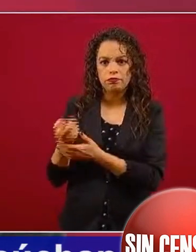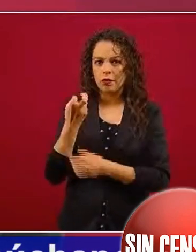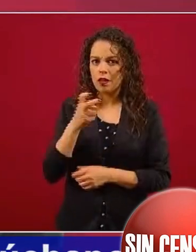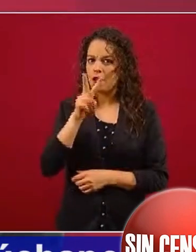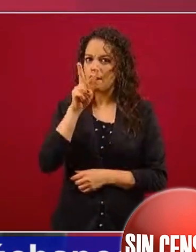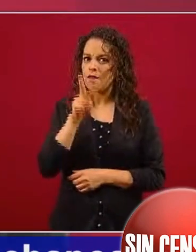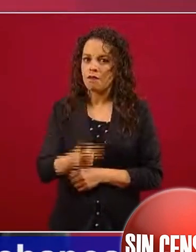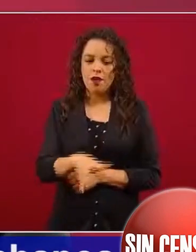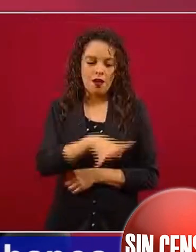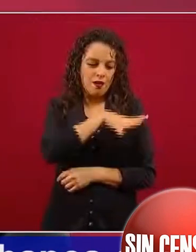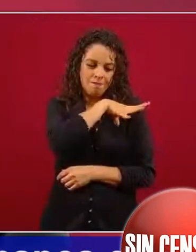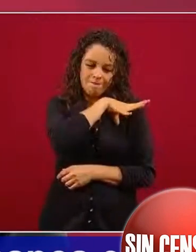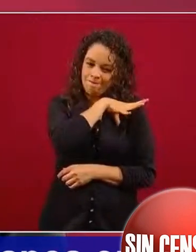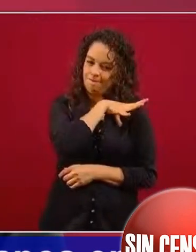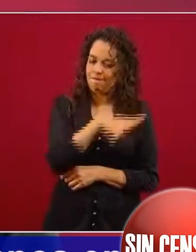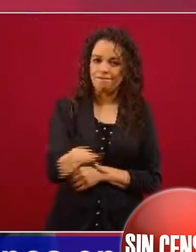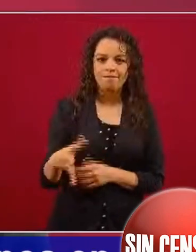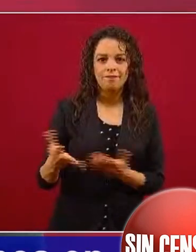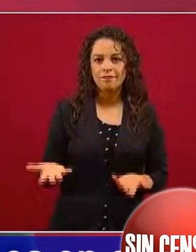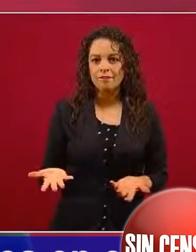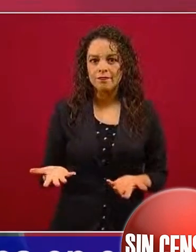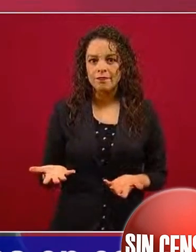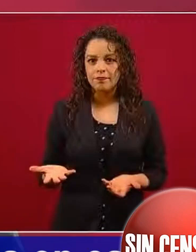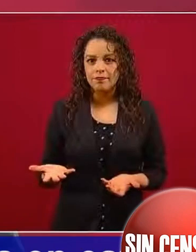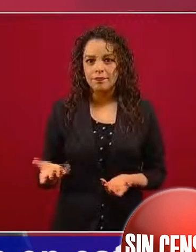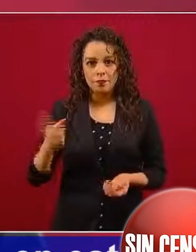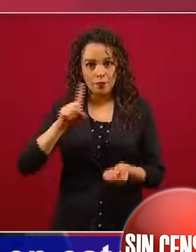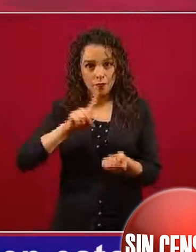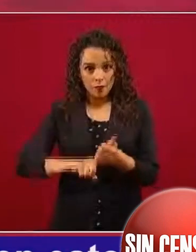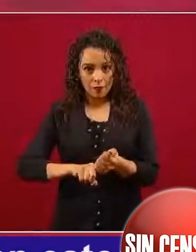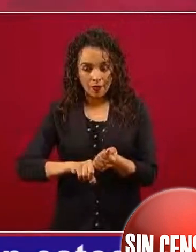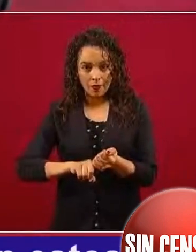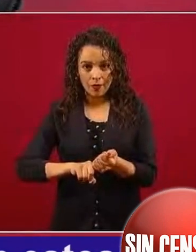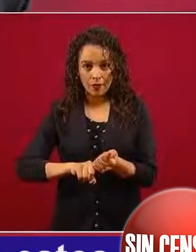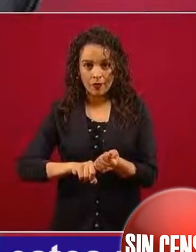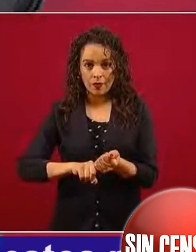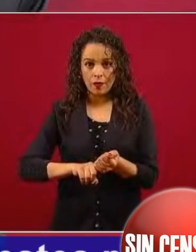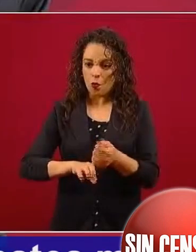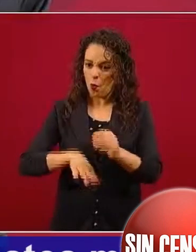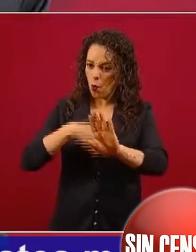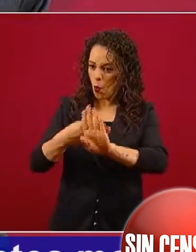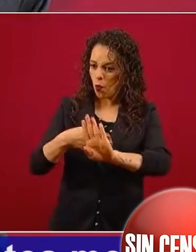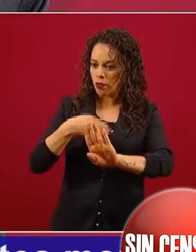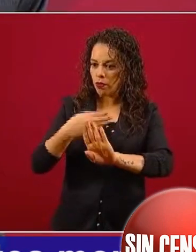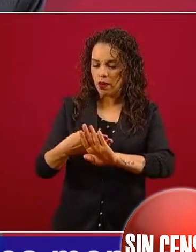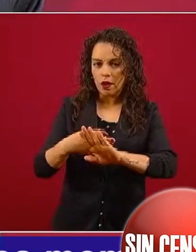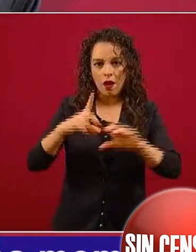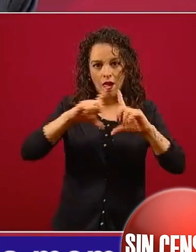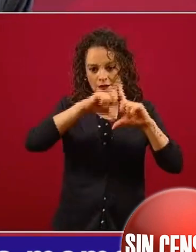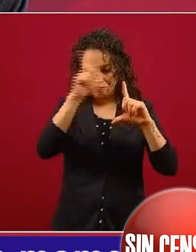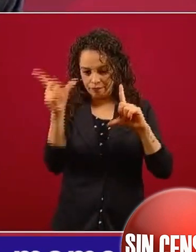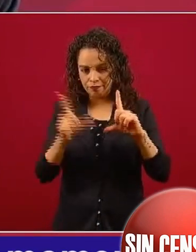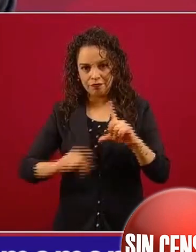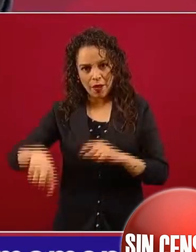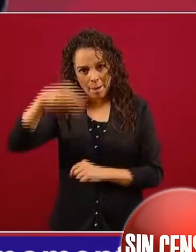además de que humillan al pueblo, de que agreden al pueblo,